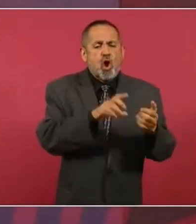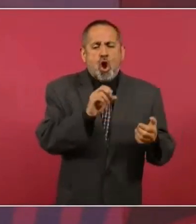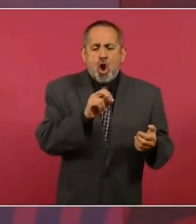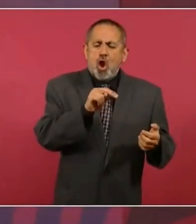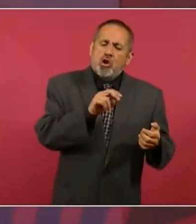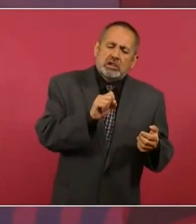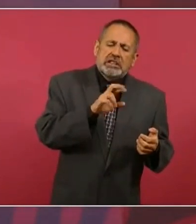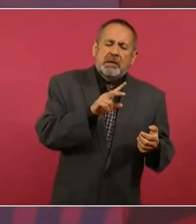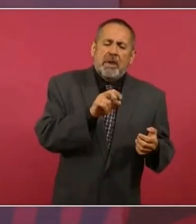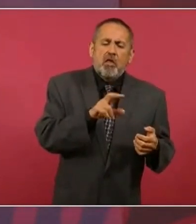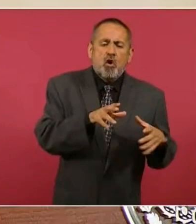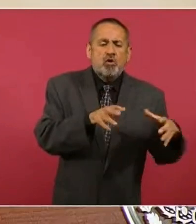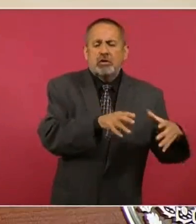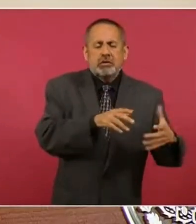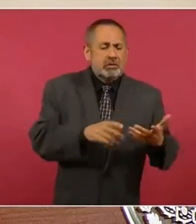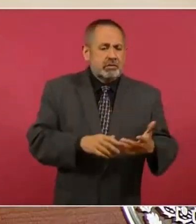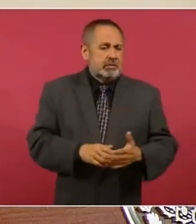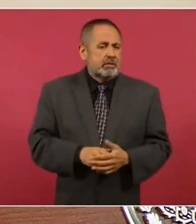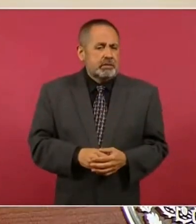tienen